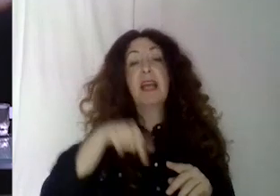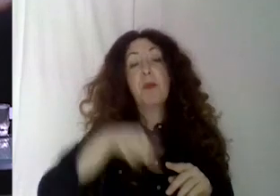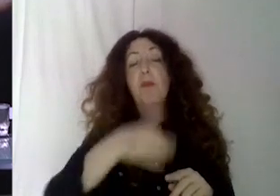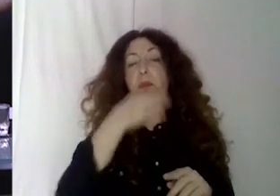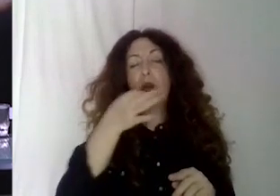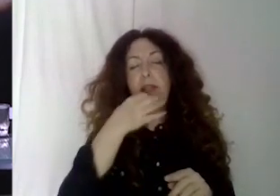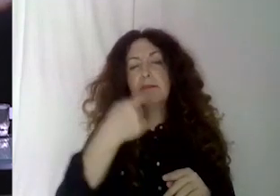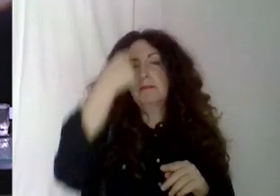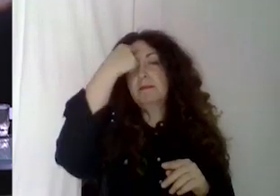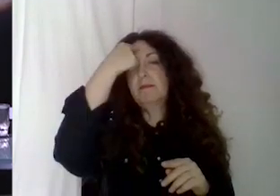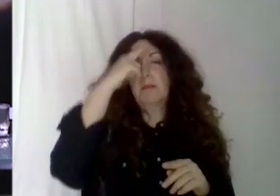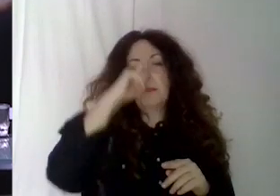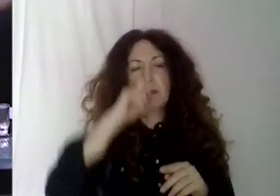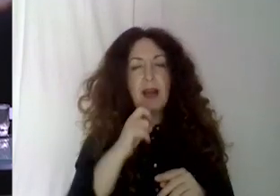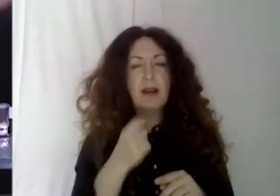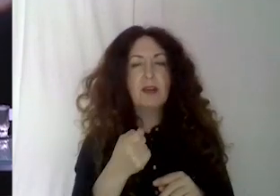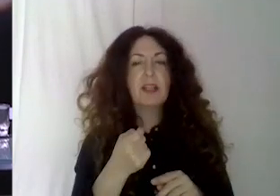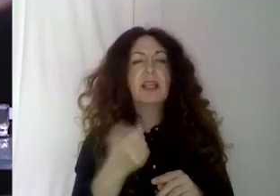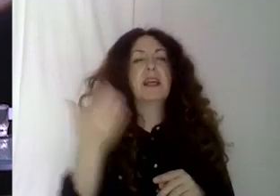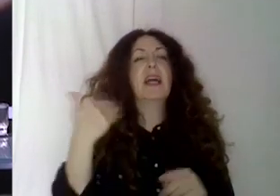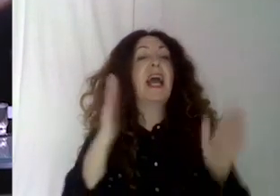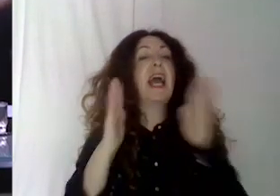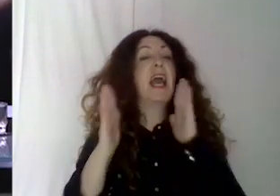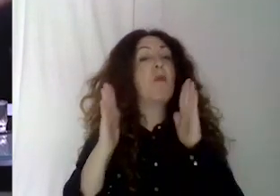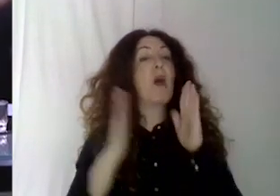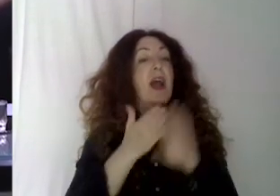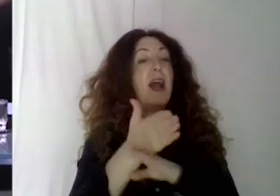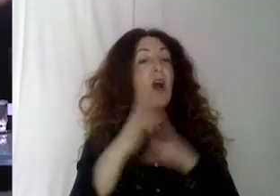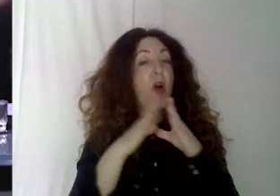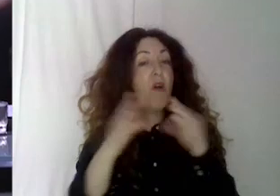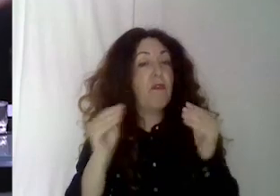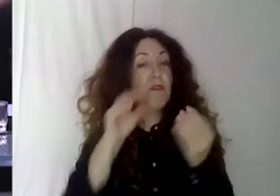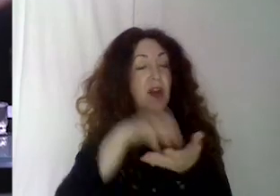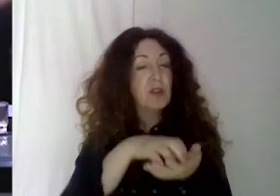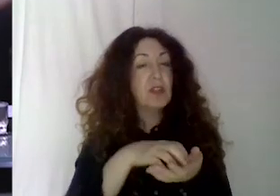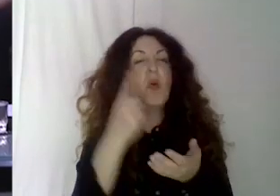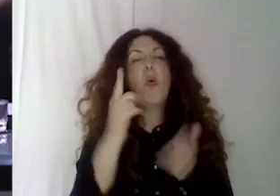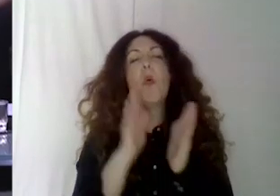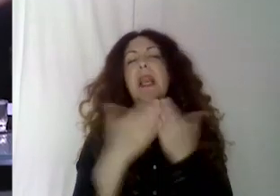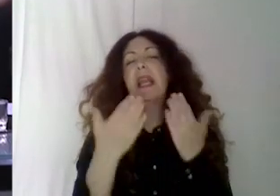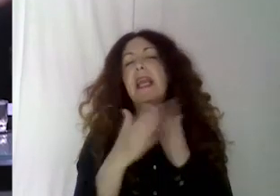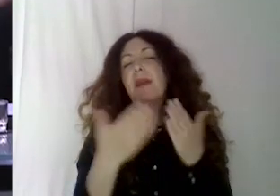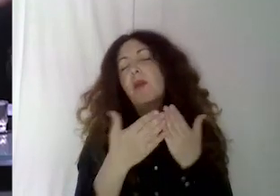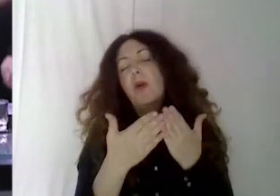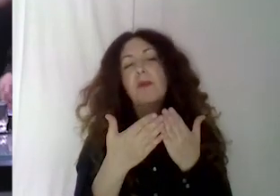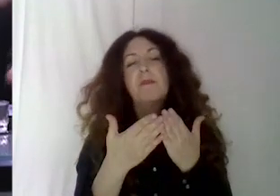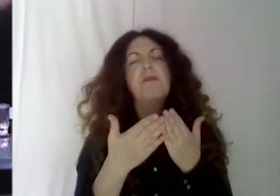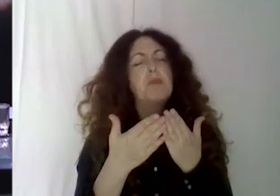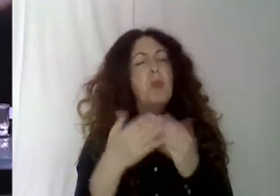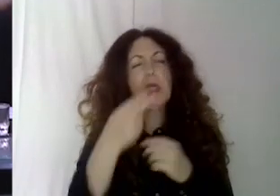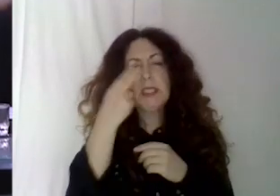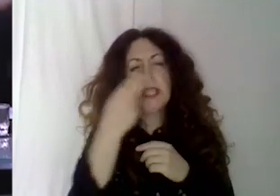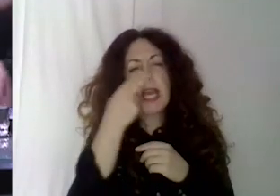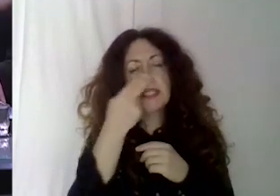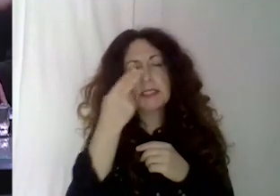interesantísimo, que se titulaba, un gran sociólogo, que se titulaba Teoría de la clase ociosa. Veblen sostenía